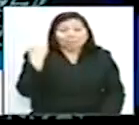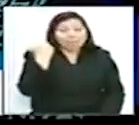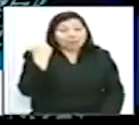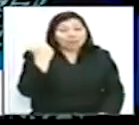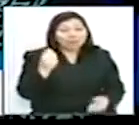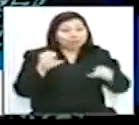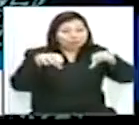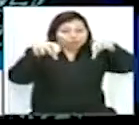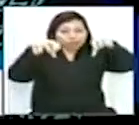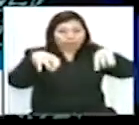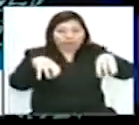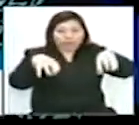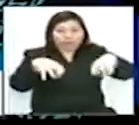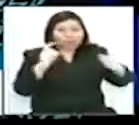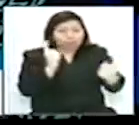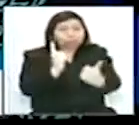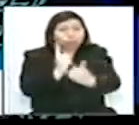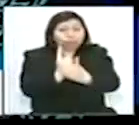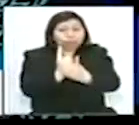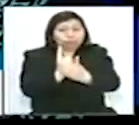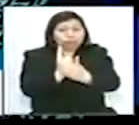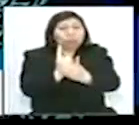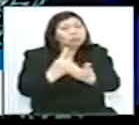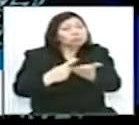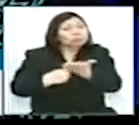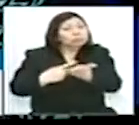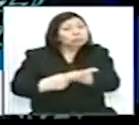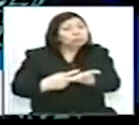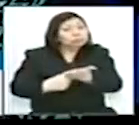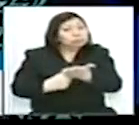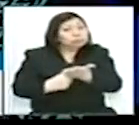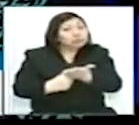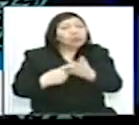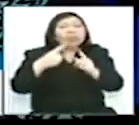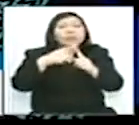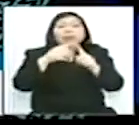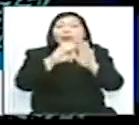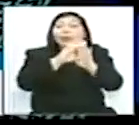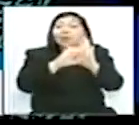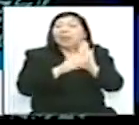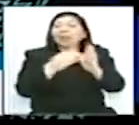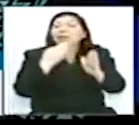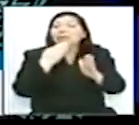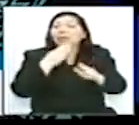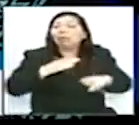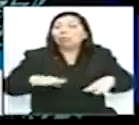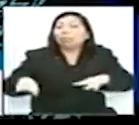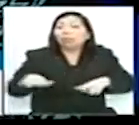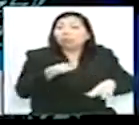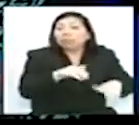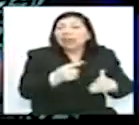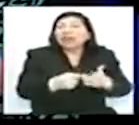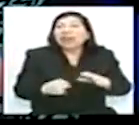se acerquen a una contienda competencial y sea el Tribunal Constitucional quien dirima